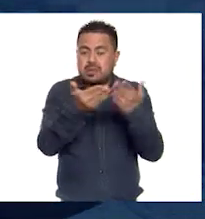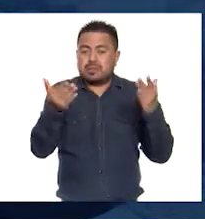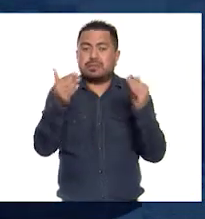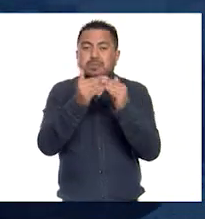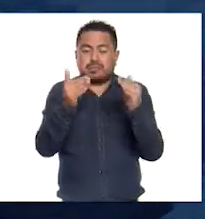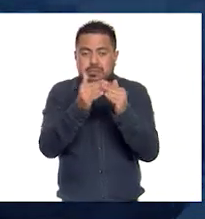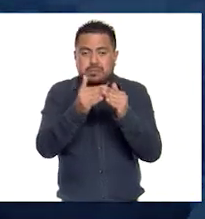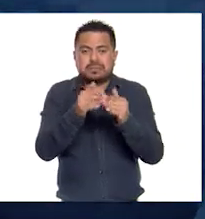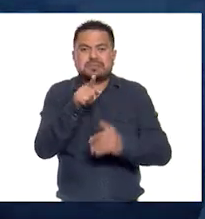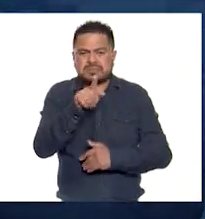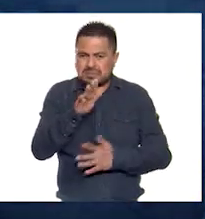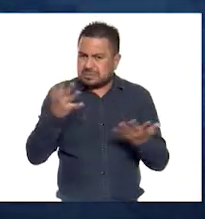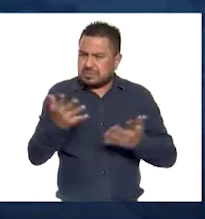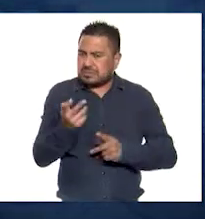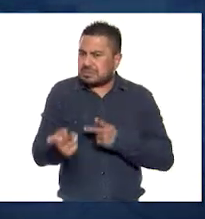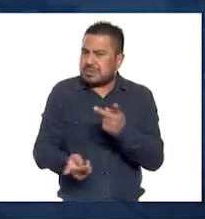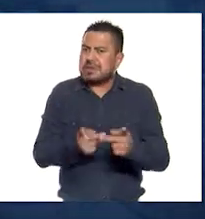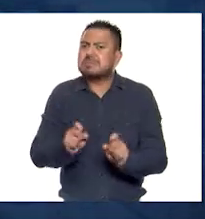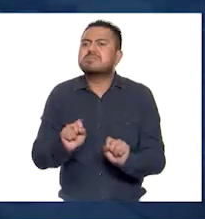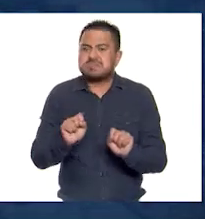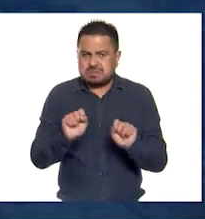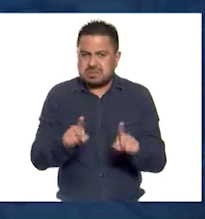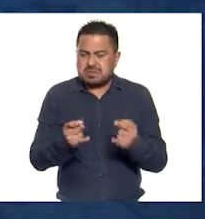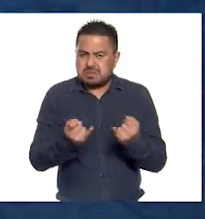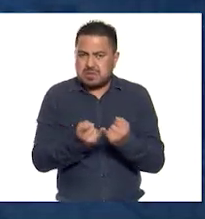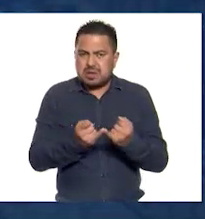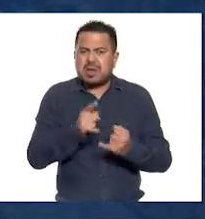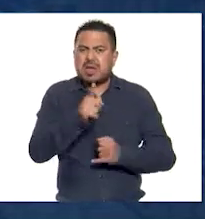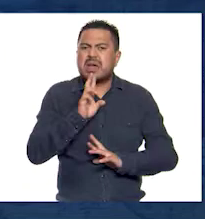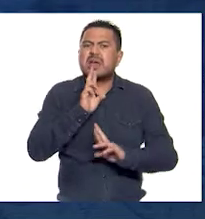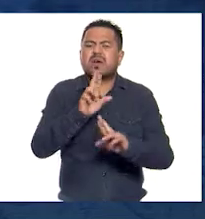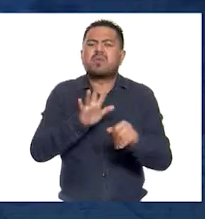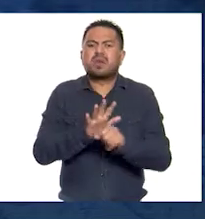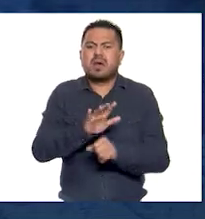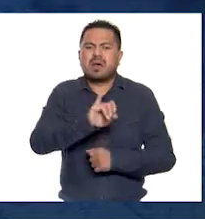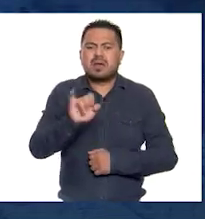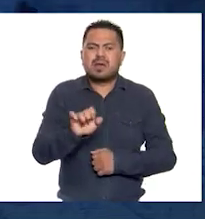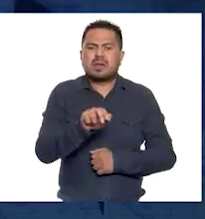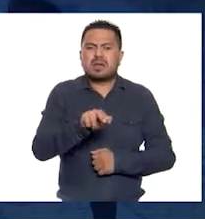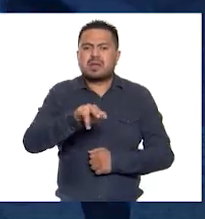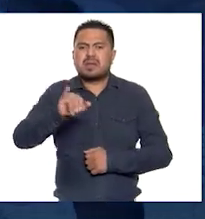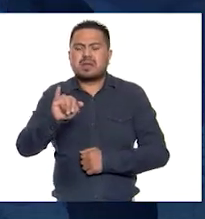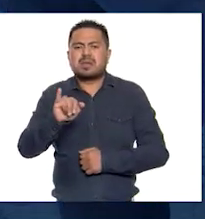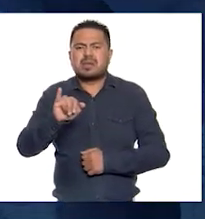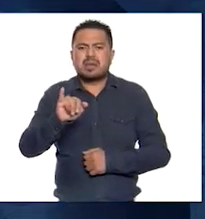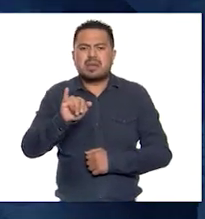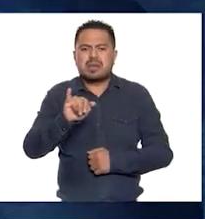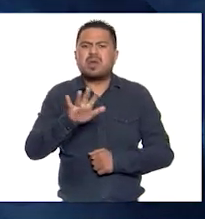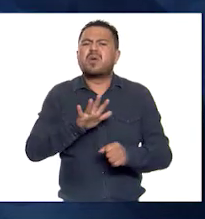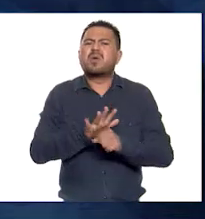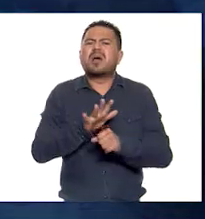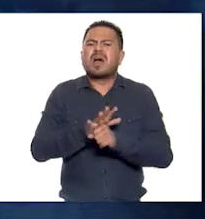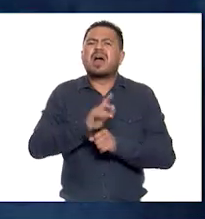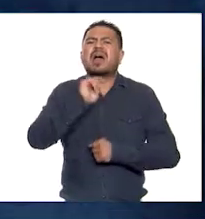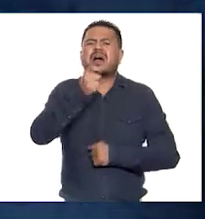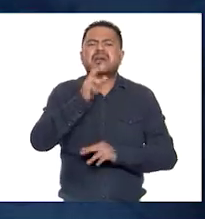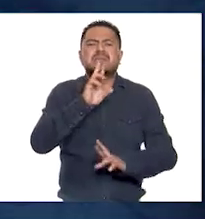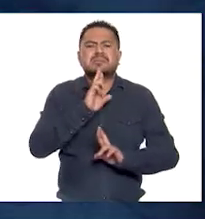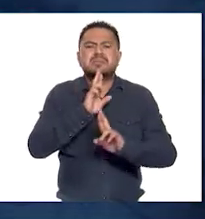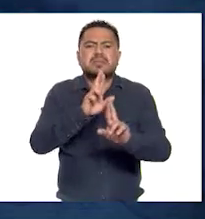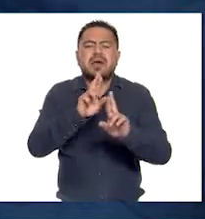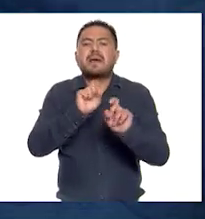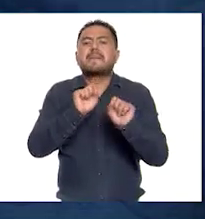casa, se han hecho esta pregunta? ¿Qué le responderían a Jenny? Tú, Jenny, ¿qué te has respondido